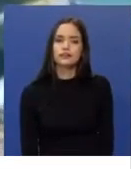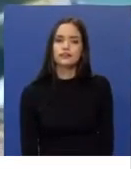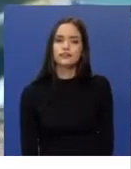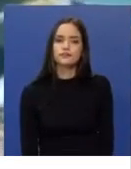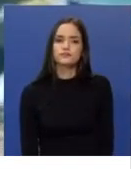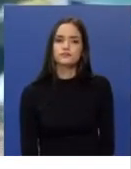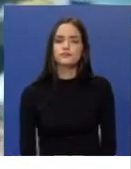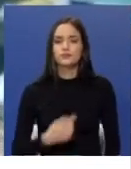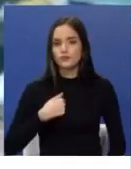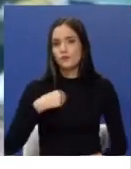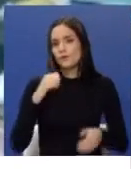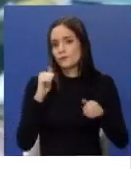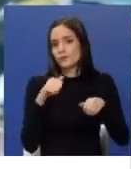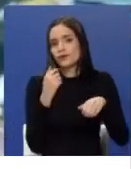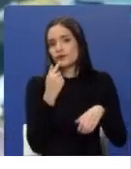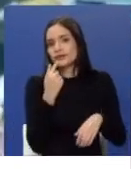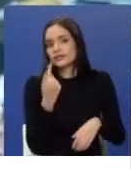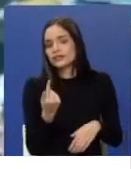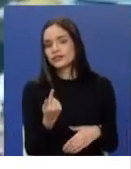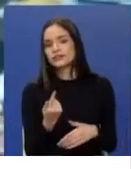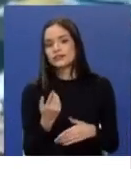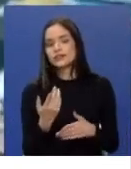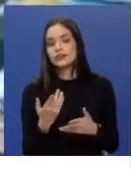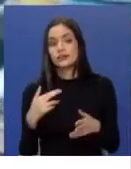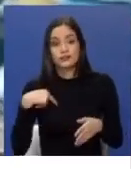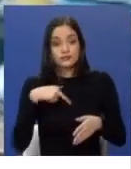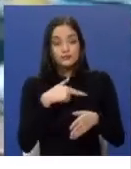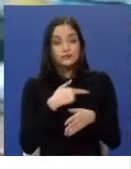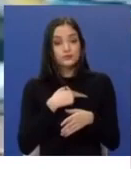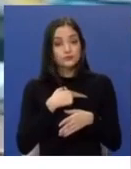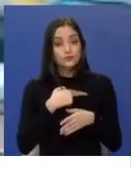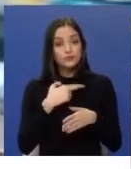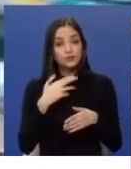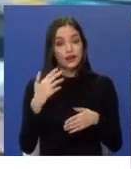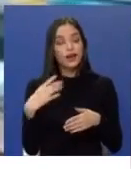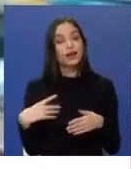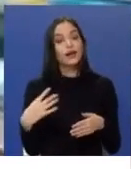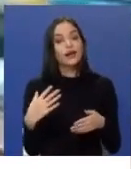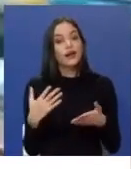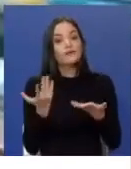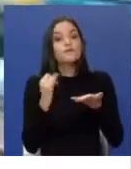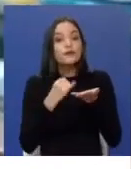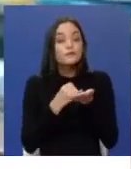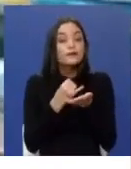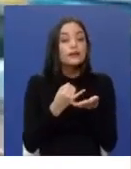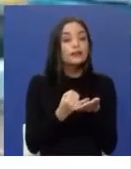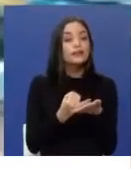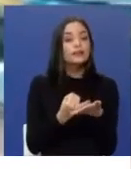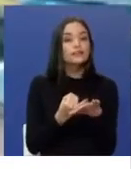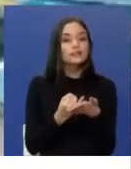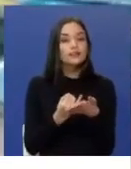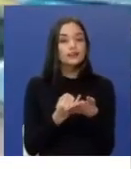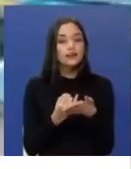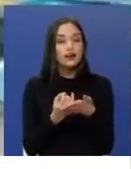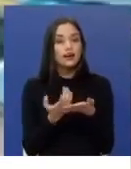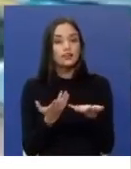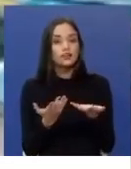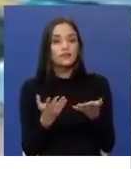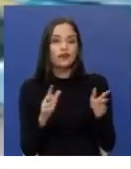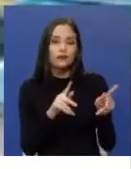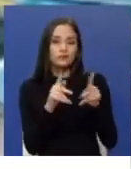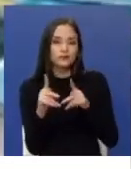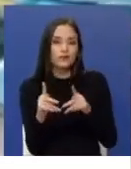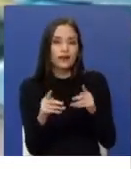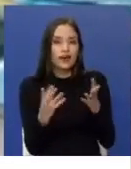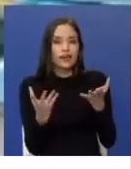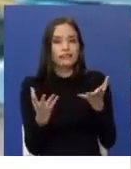aquí, que está, porque nosotros lo que hemos averiguado, ya con esta intención que la gente tiene miedo, que